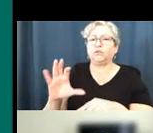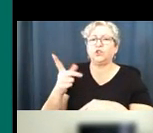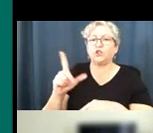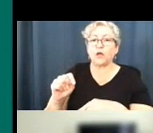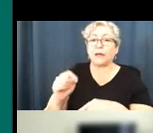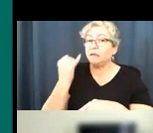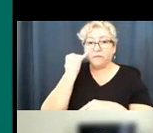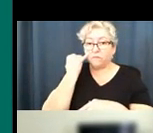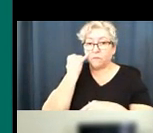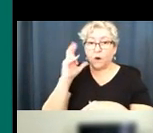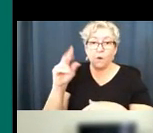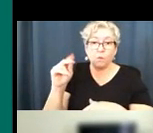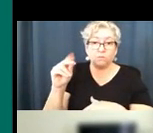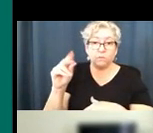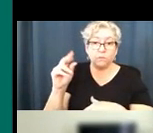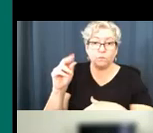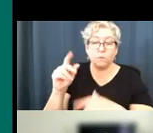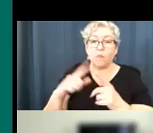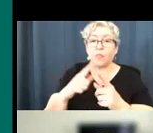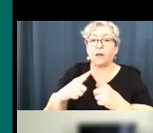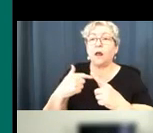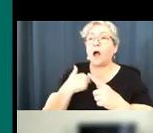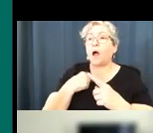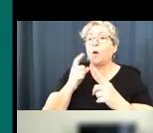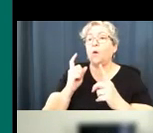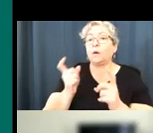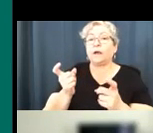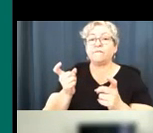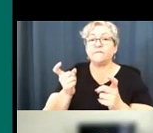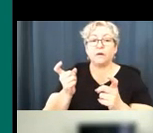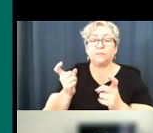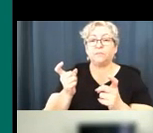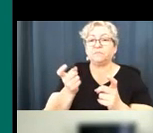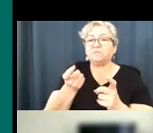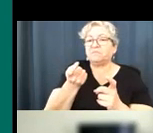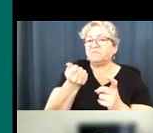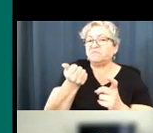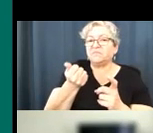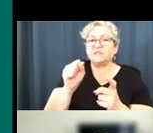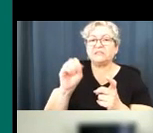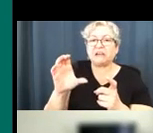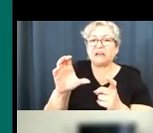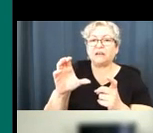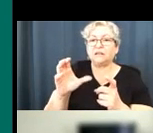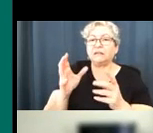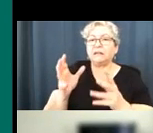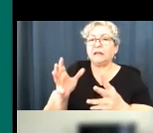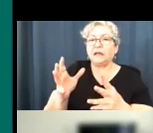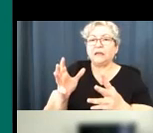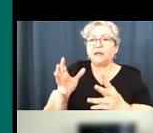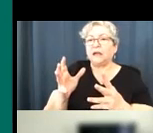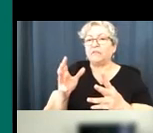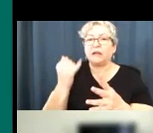And if not, I will give them just a. About a couple of seconds. They want to unmute entonces themselves. Le voy a dar unos cuantos segundos